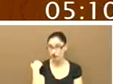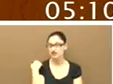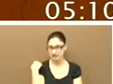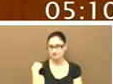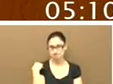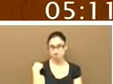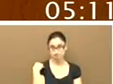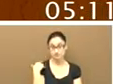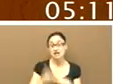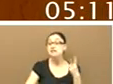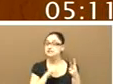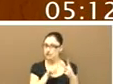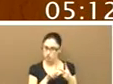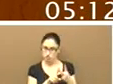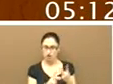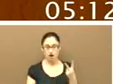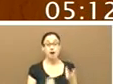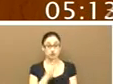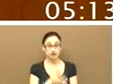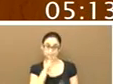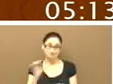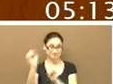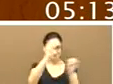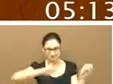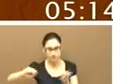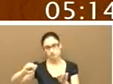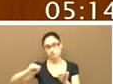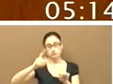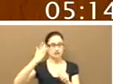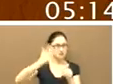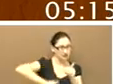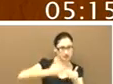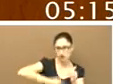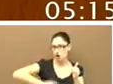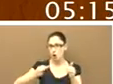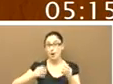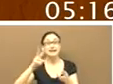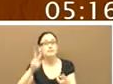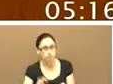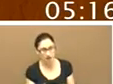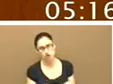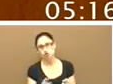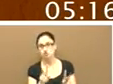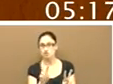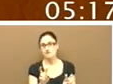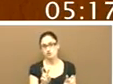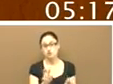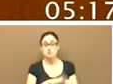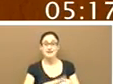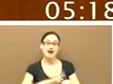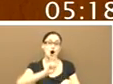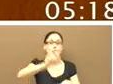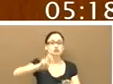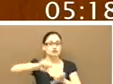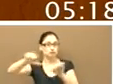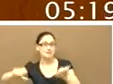o simular protegerlo poniendo barreras trabas limitaciones o incluso impuestos nuevos a los formatos a otros